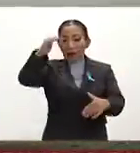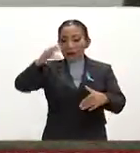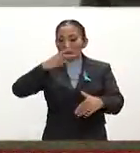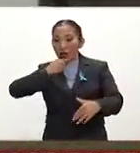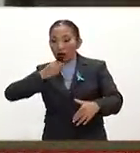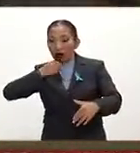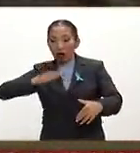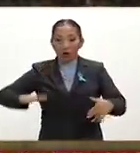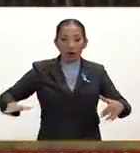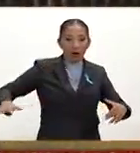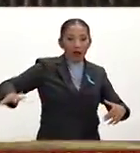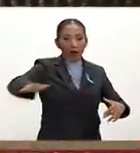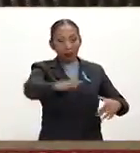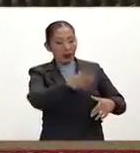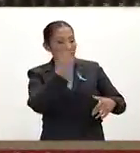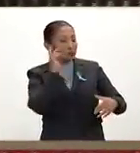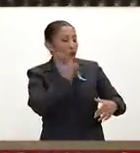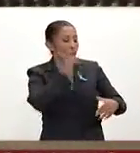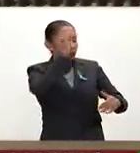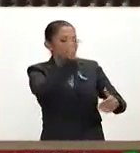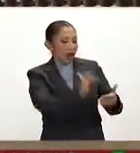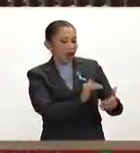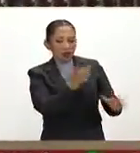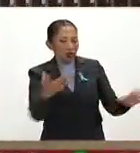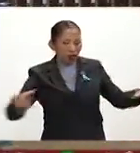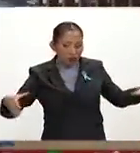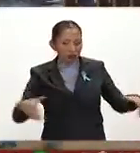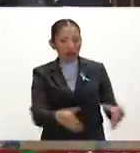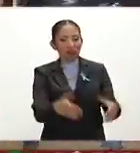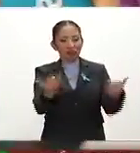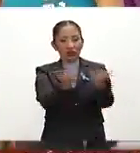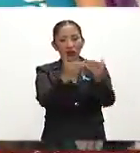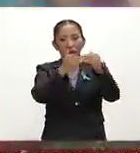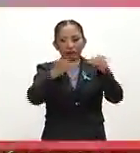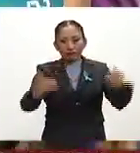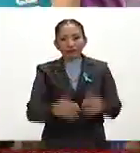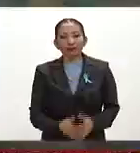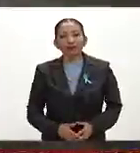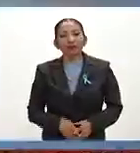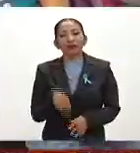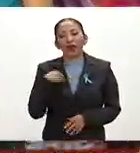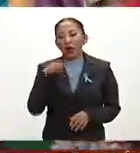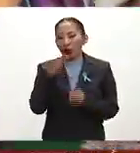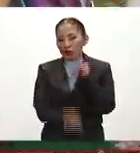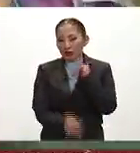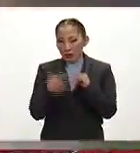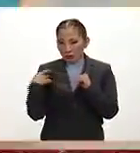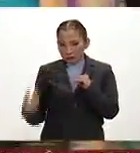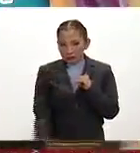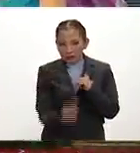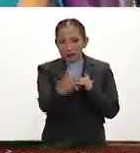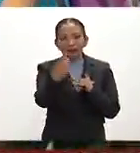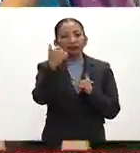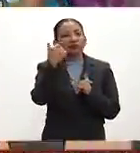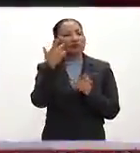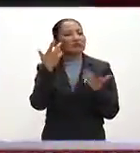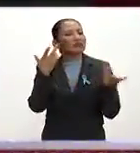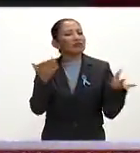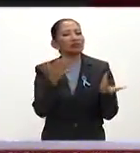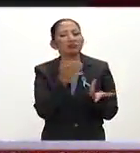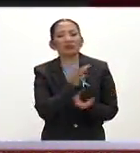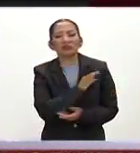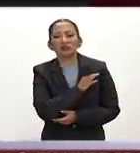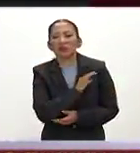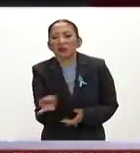número de varones en su integración. Así es. Magistrada, finalmente, ¿qué podemos hacer, no